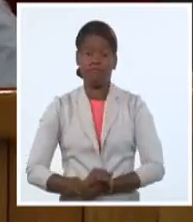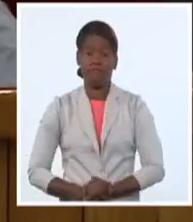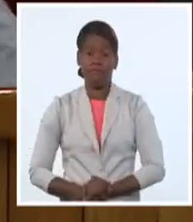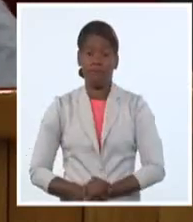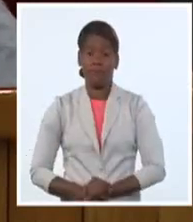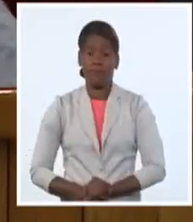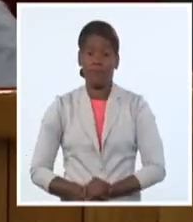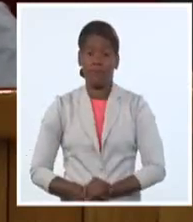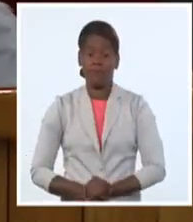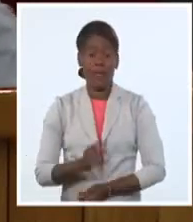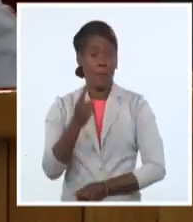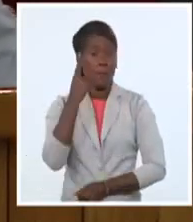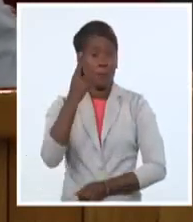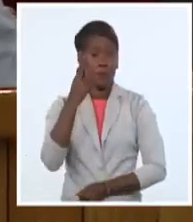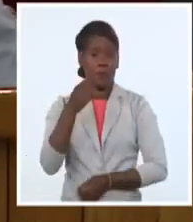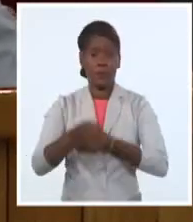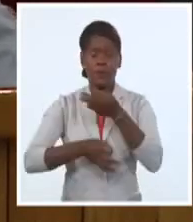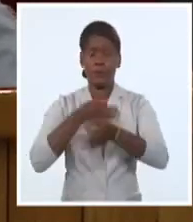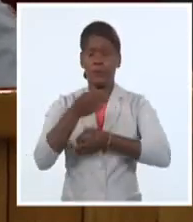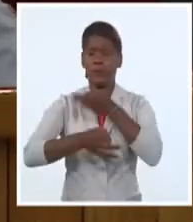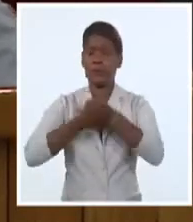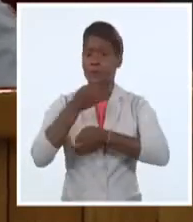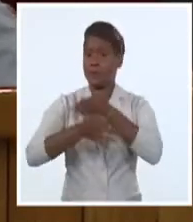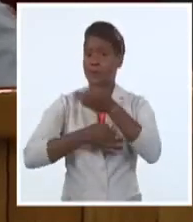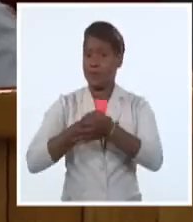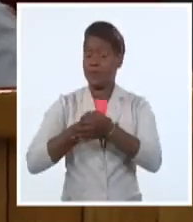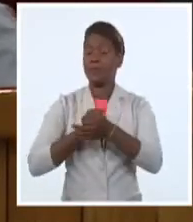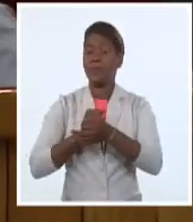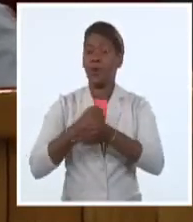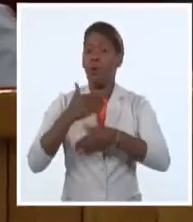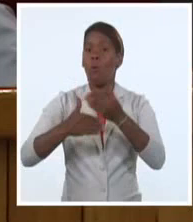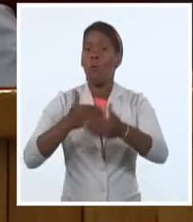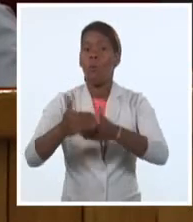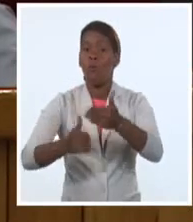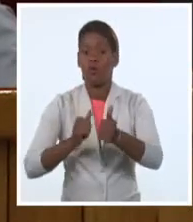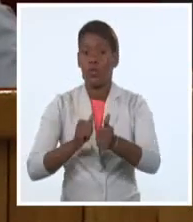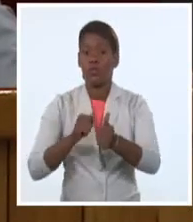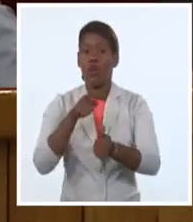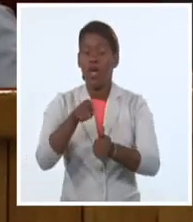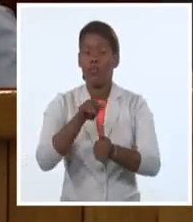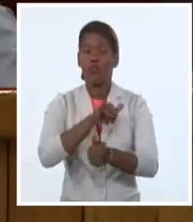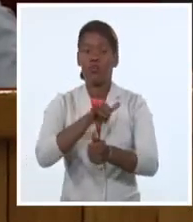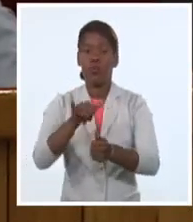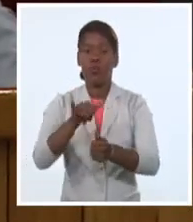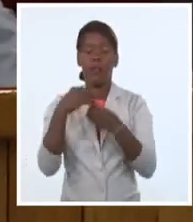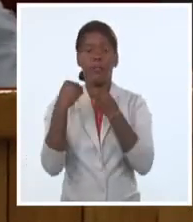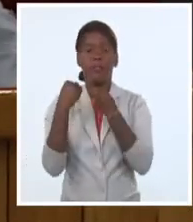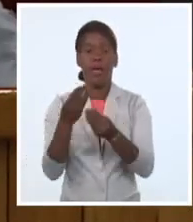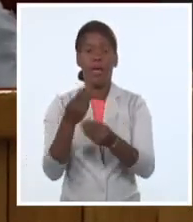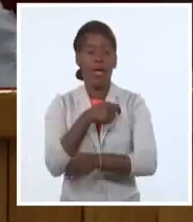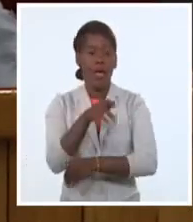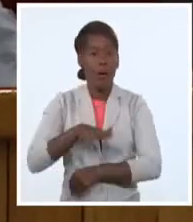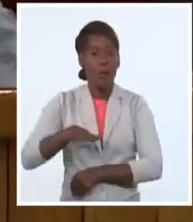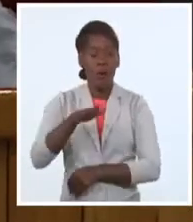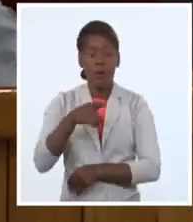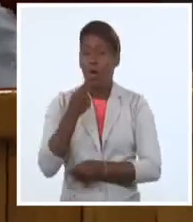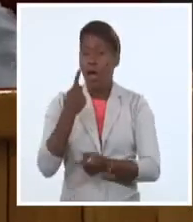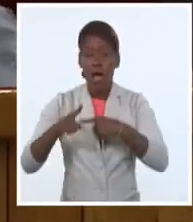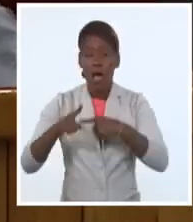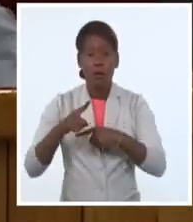por primera vez esta materia en el orden procesal, va a garantizar a la ciudadanía la posibilidad de reclamar en los